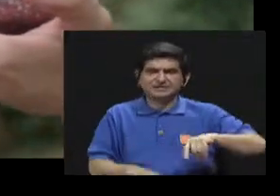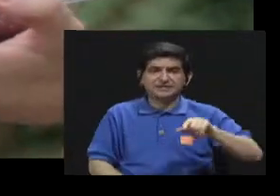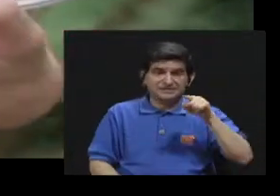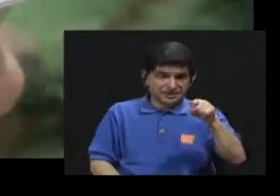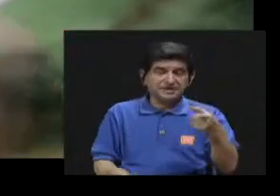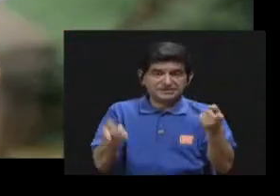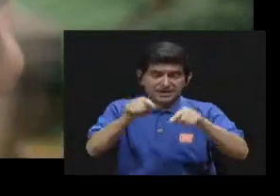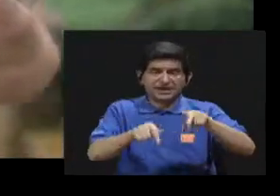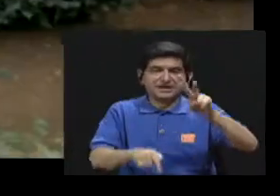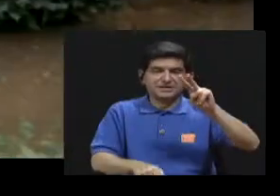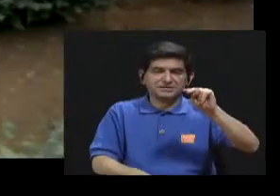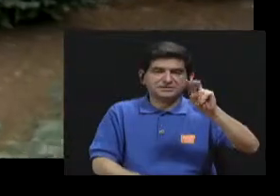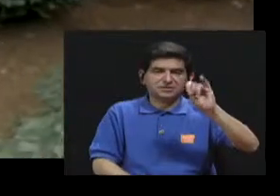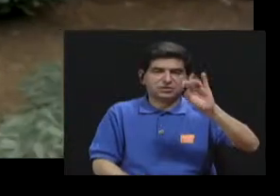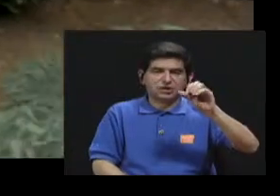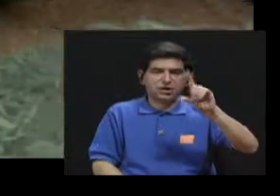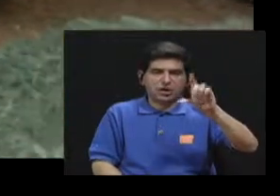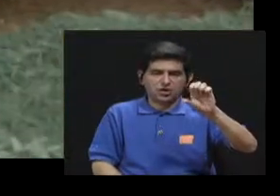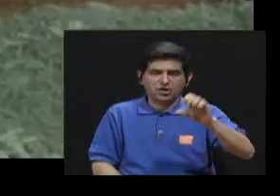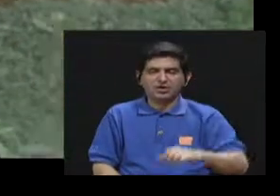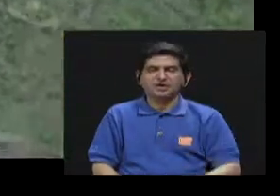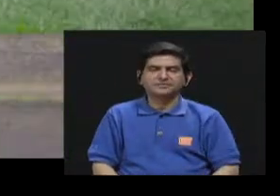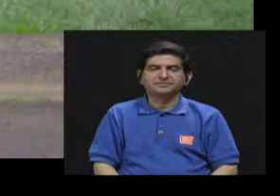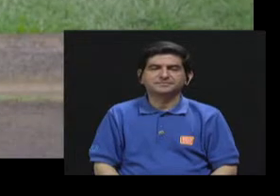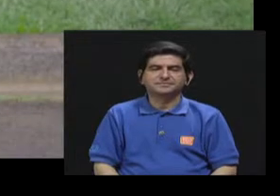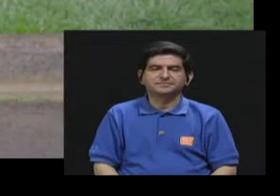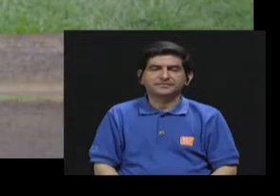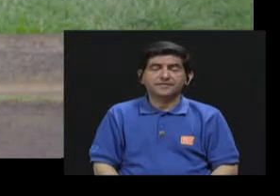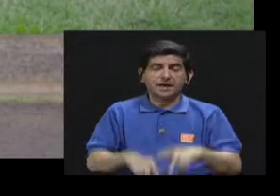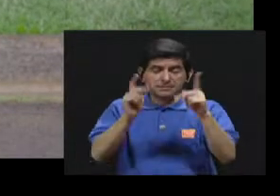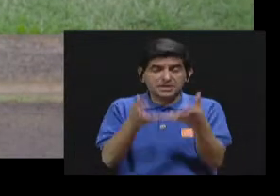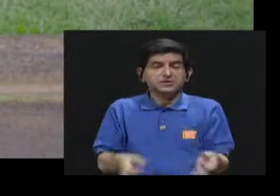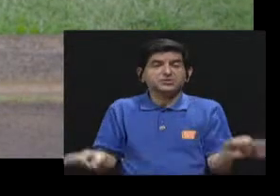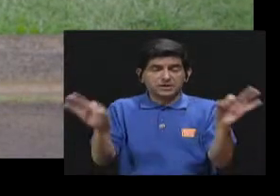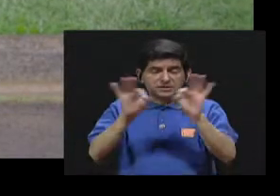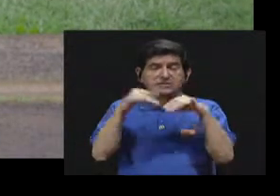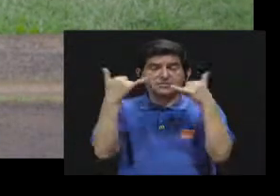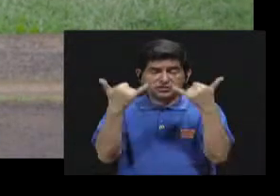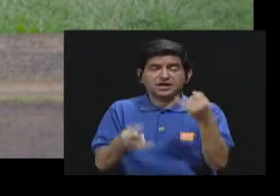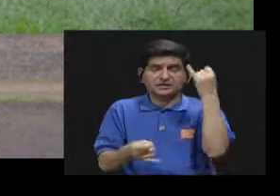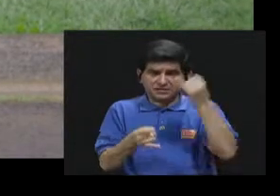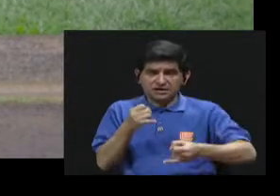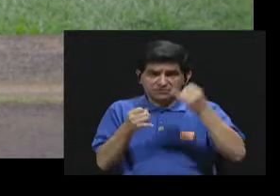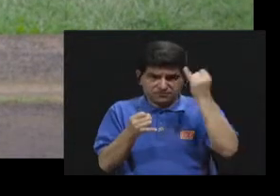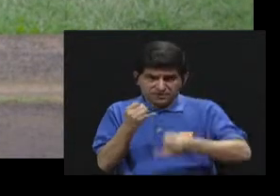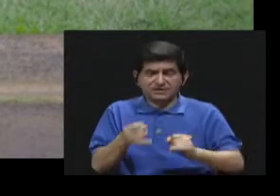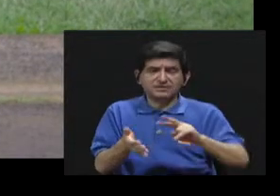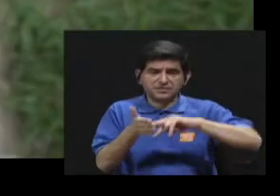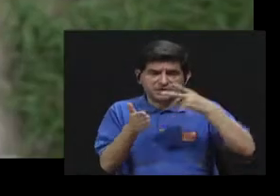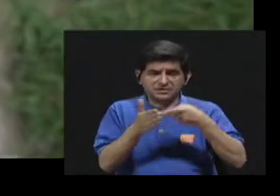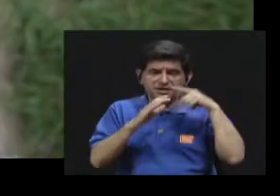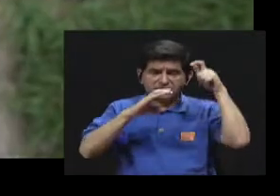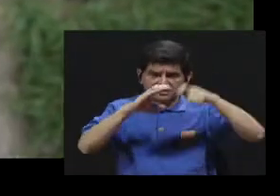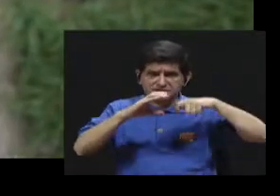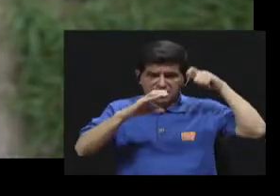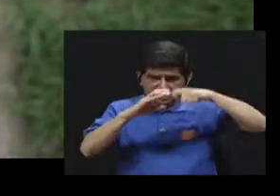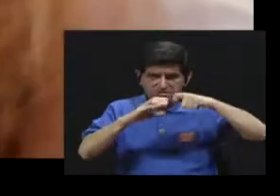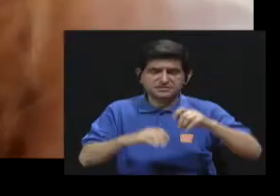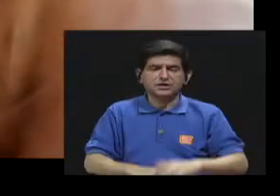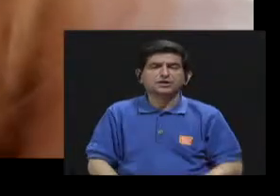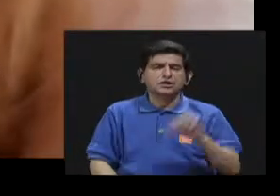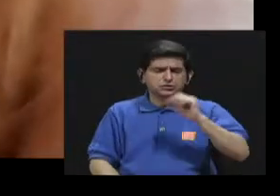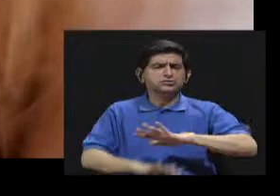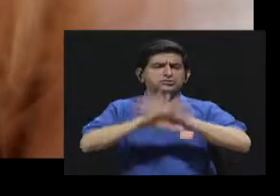Nicole. Son figuras importantes finalmente de lo que es el cine naciente.